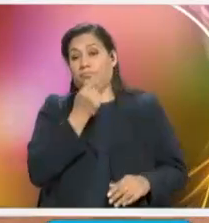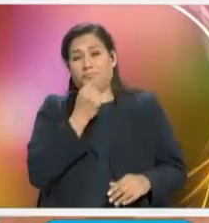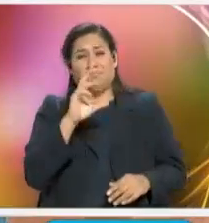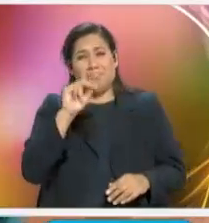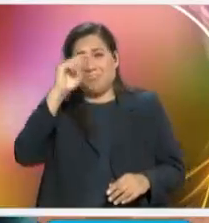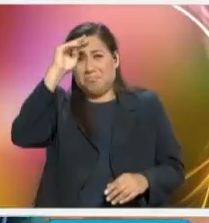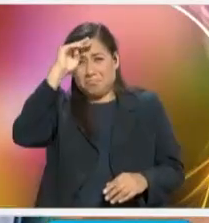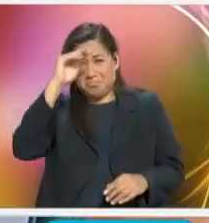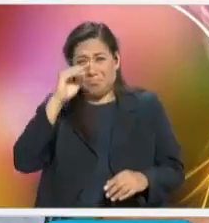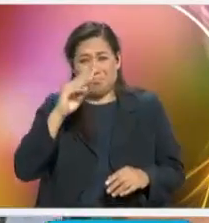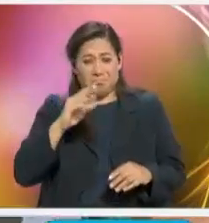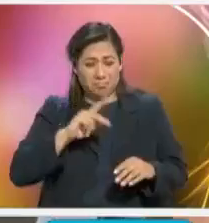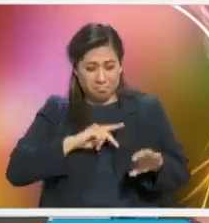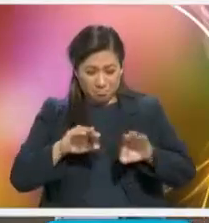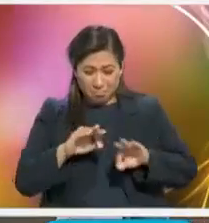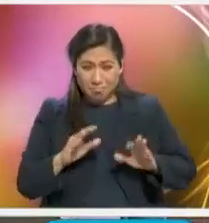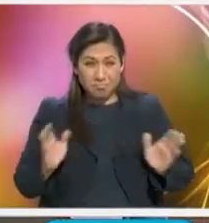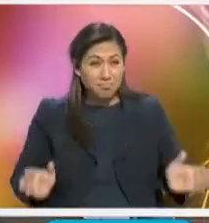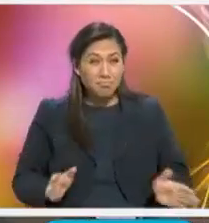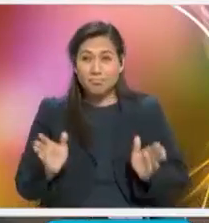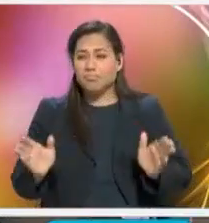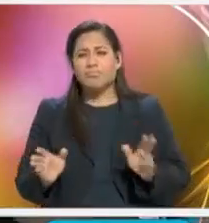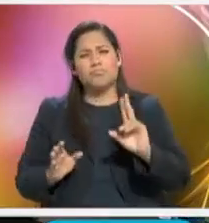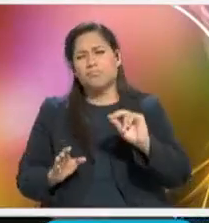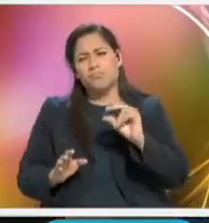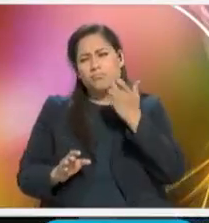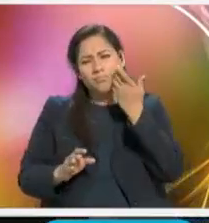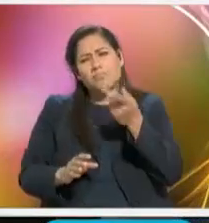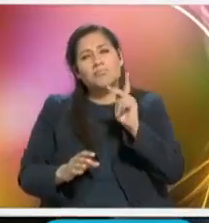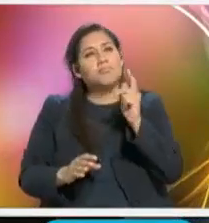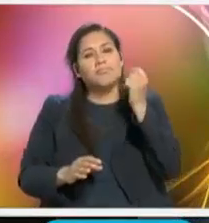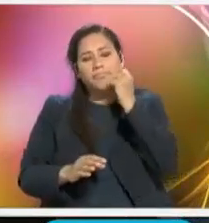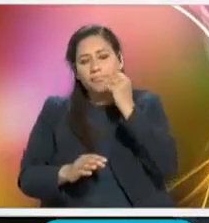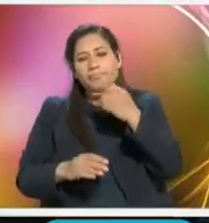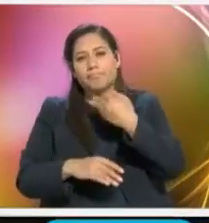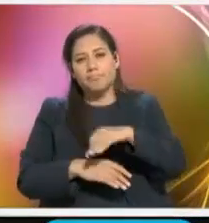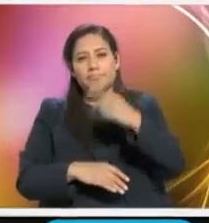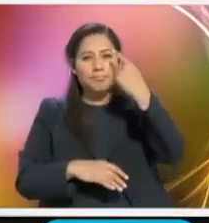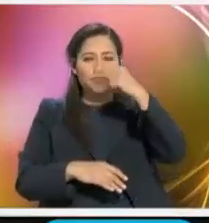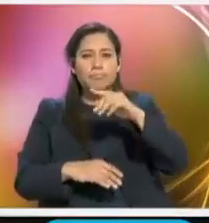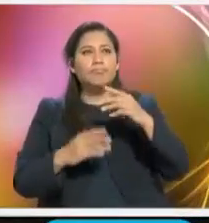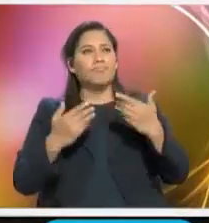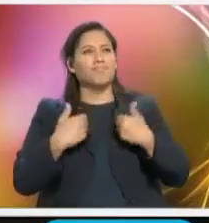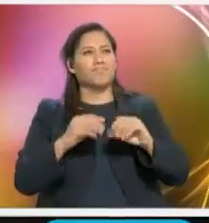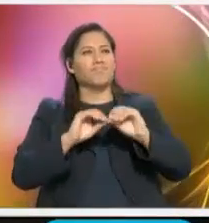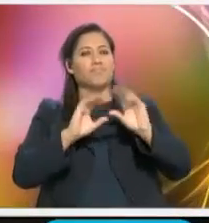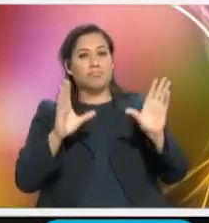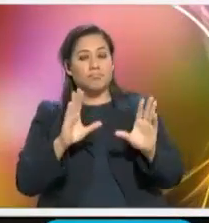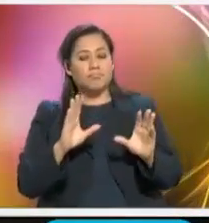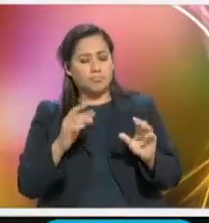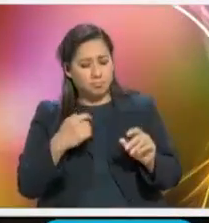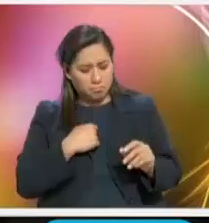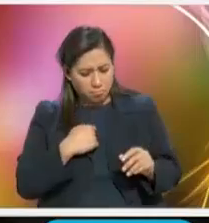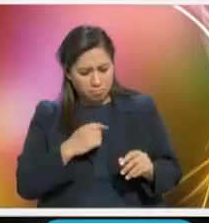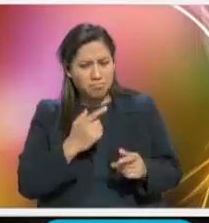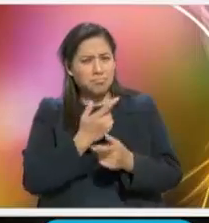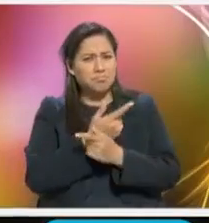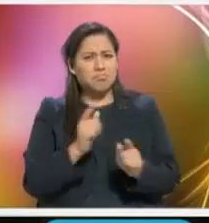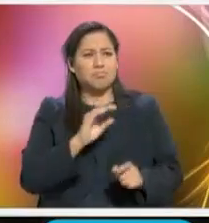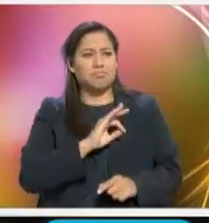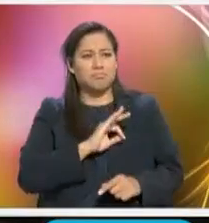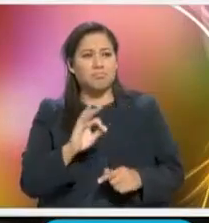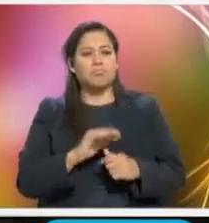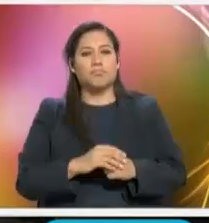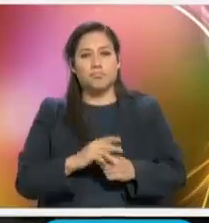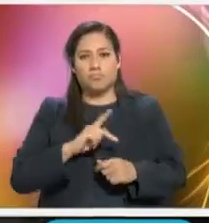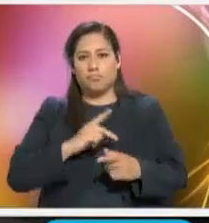dedicar a animar en su vida profesional, sí les sirva como un espacio en donde ellos tengan claridad de que pueden hacer exactamente lo que quieran hacer